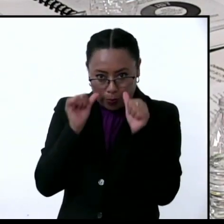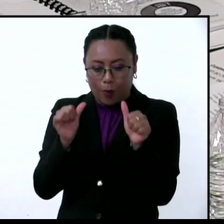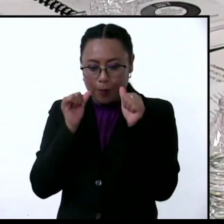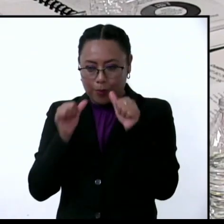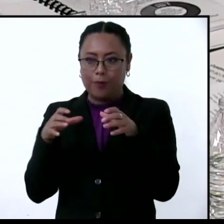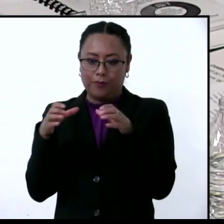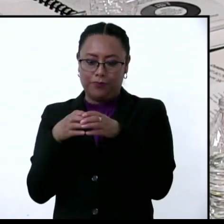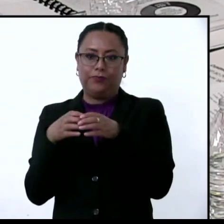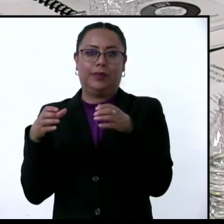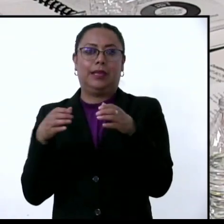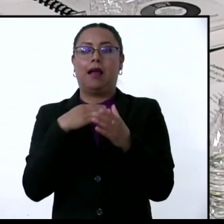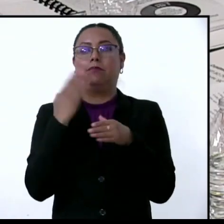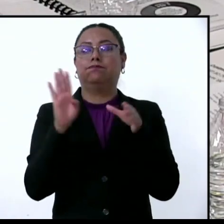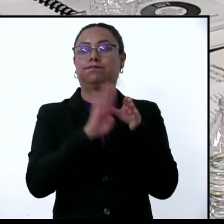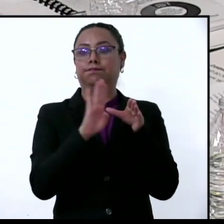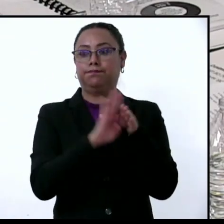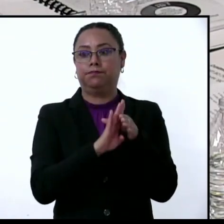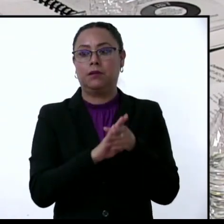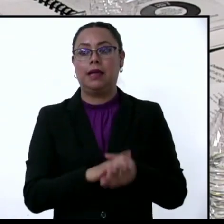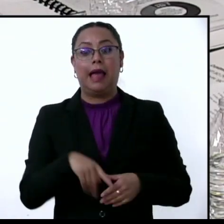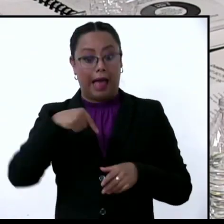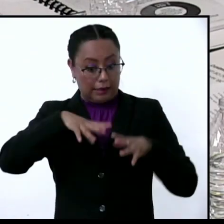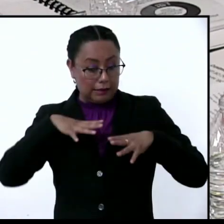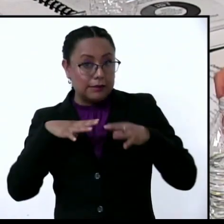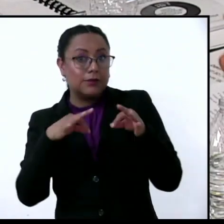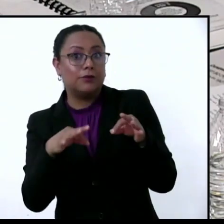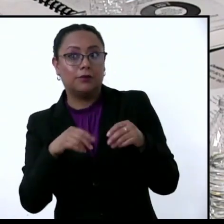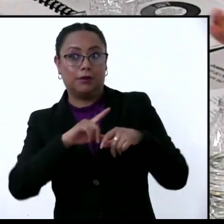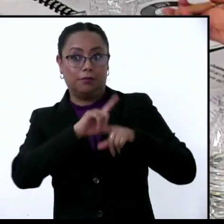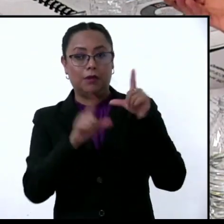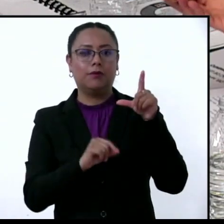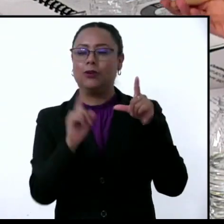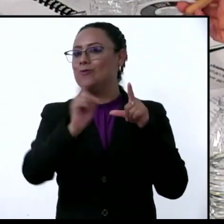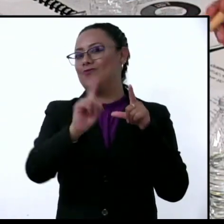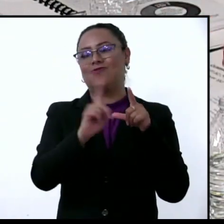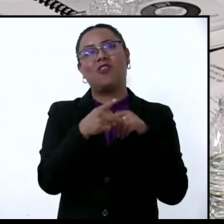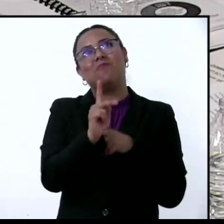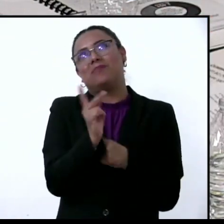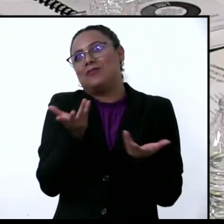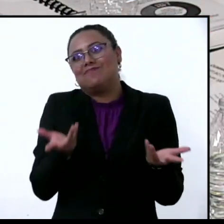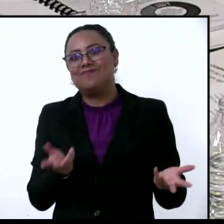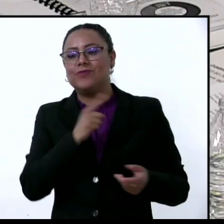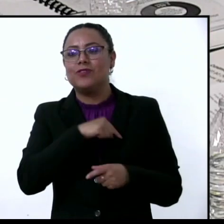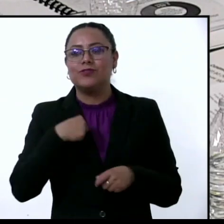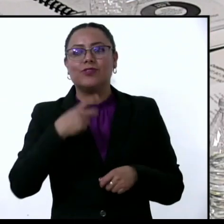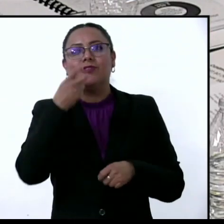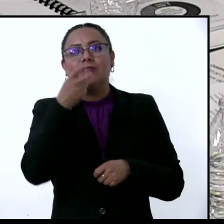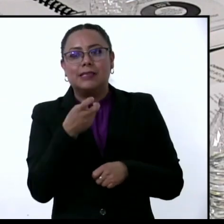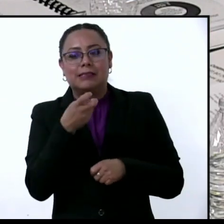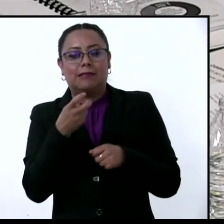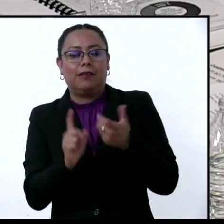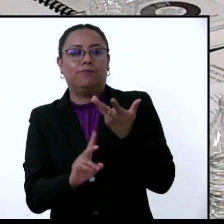fenómeno migrante. No se origina en nuestro país, pero acabamos también siendo parte de este fenómeno.